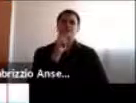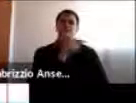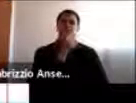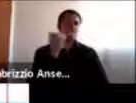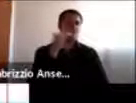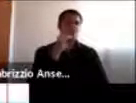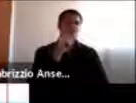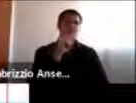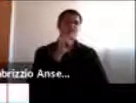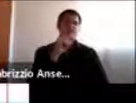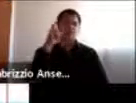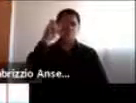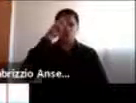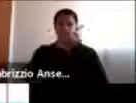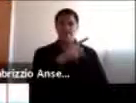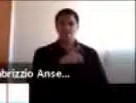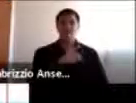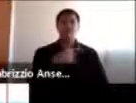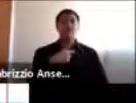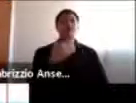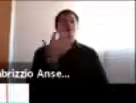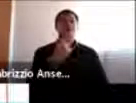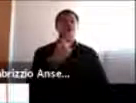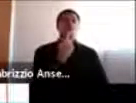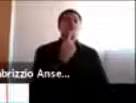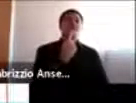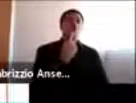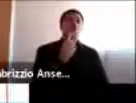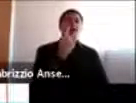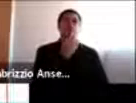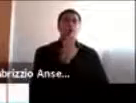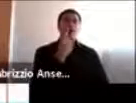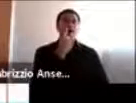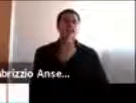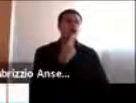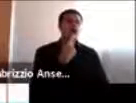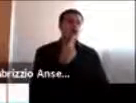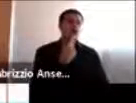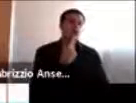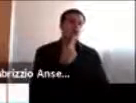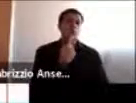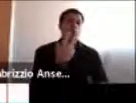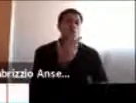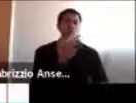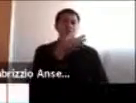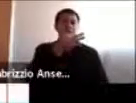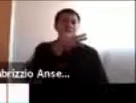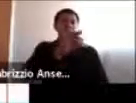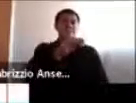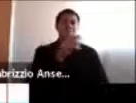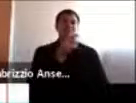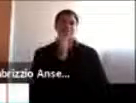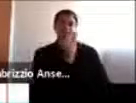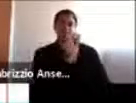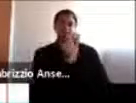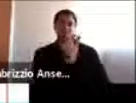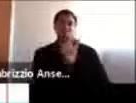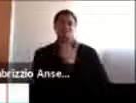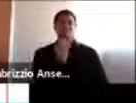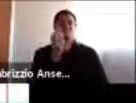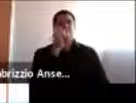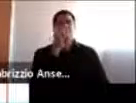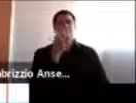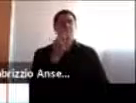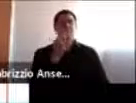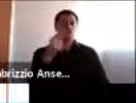porque si bien en la aplicación salen los sonidos obviamente no estamos viendo a la persona que emite el sonido entonces es